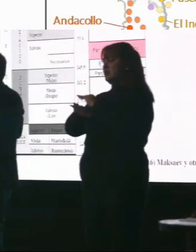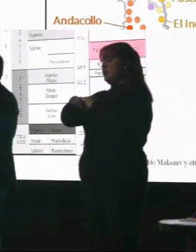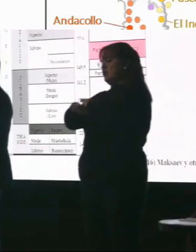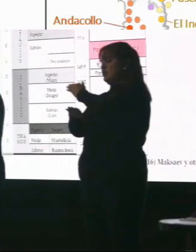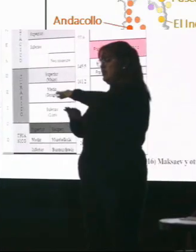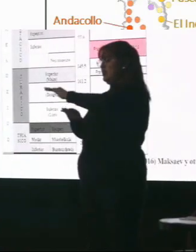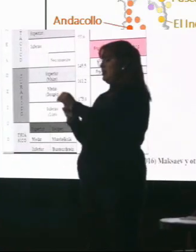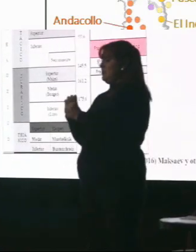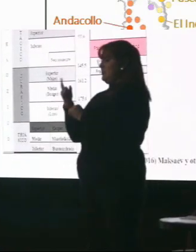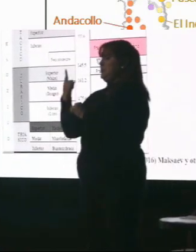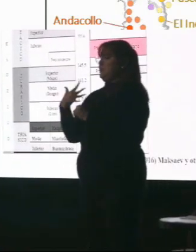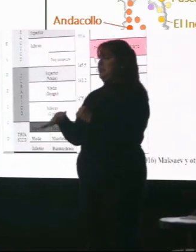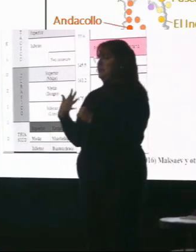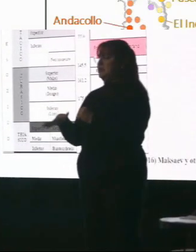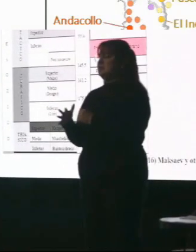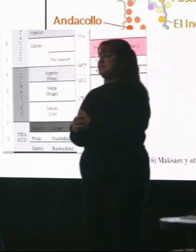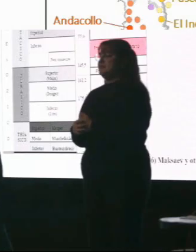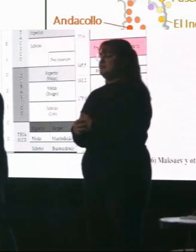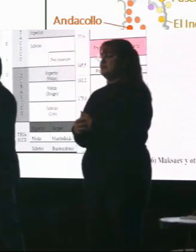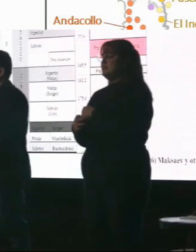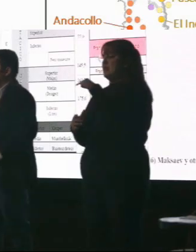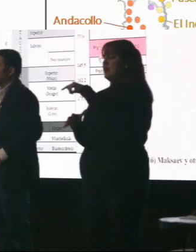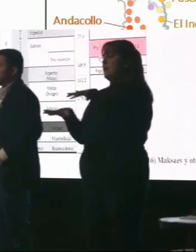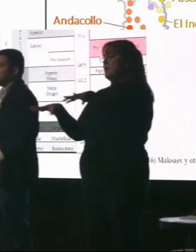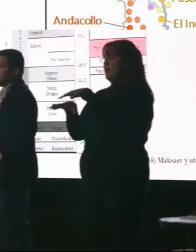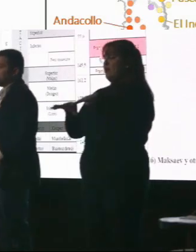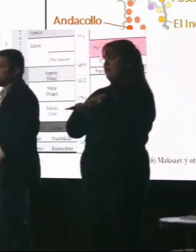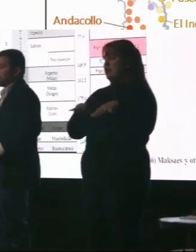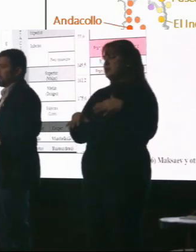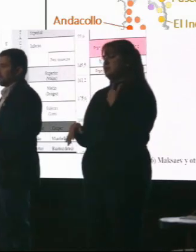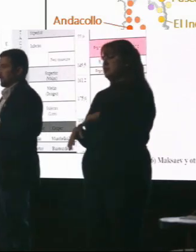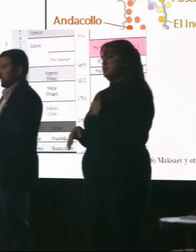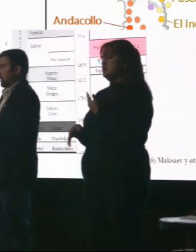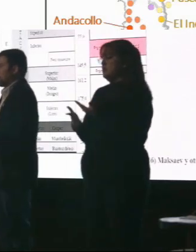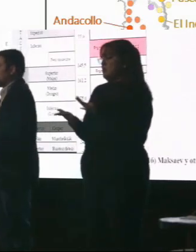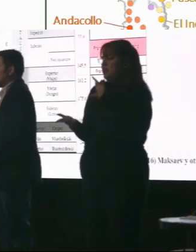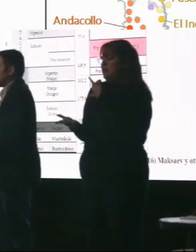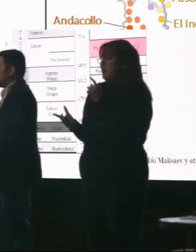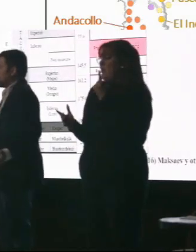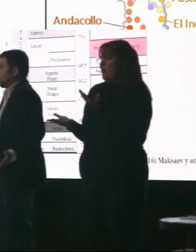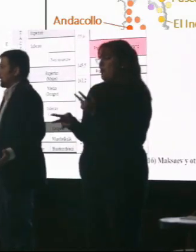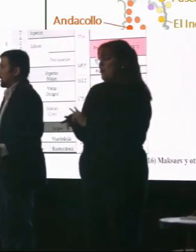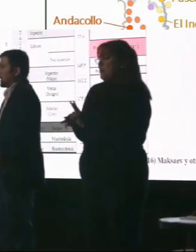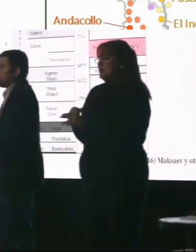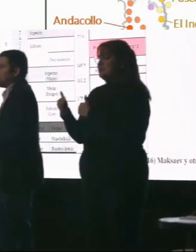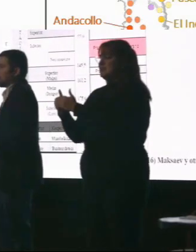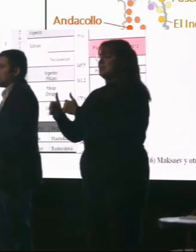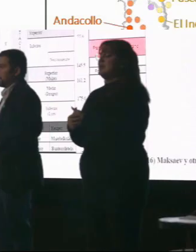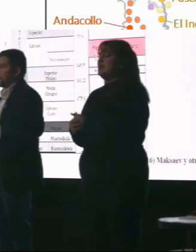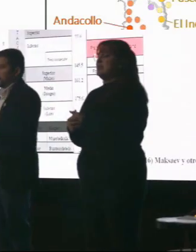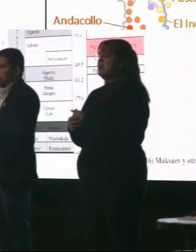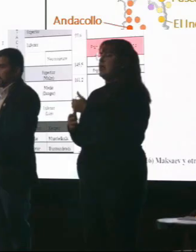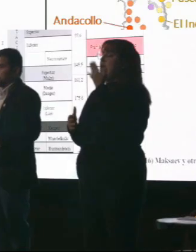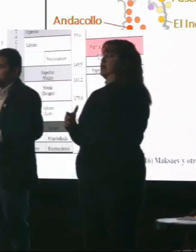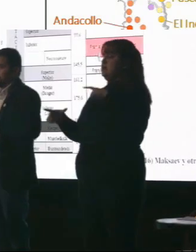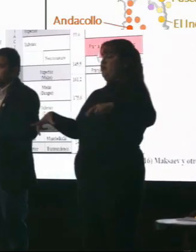Es decir, se van moviendo. ¿Y por qué ocurre ese movimiento? Si nosotros pensamos anteriormente que teníamos volcanes, y